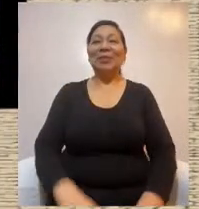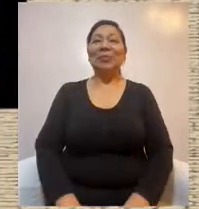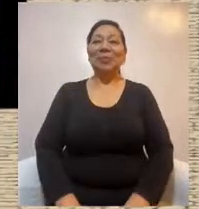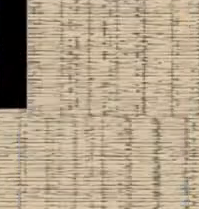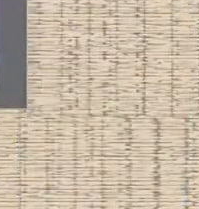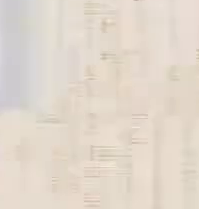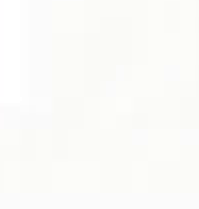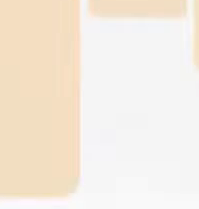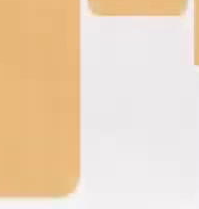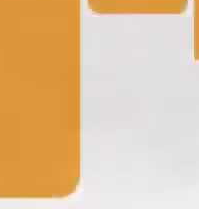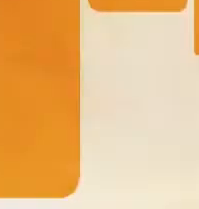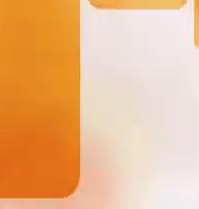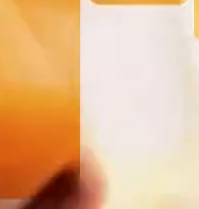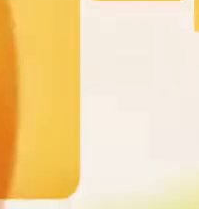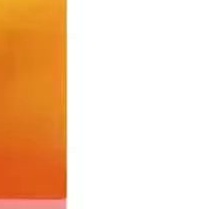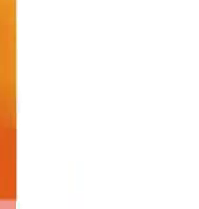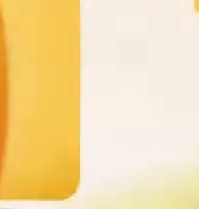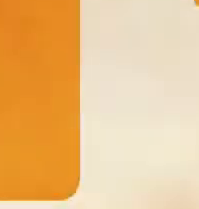Guarmi.